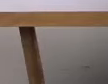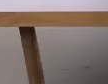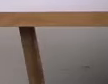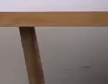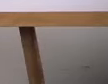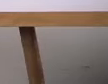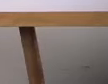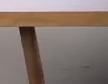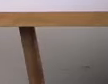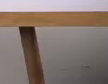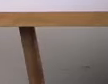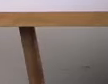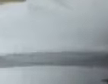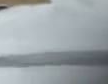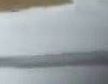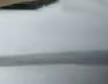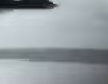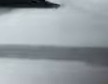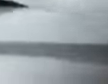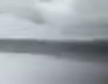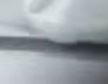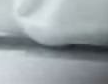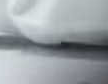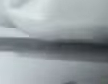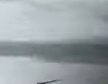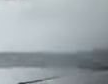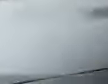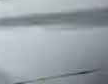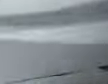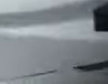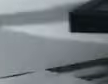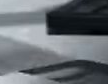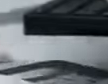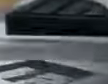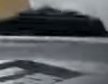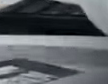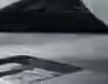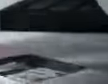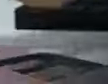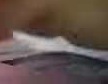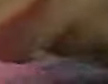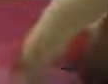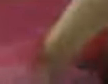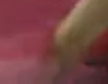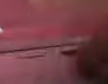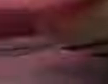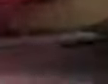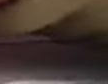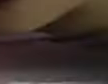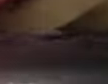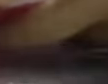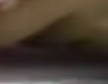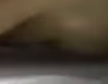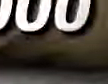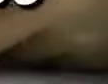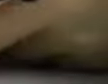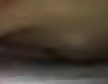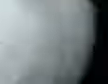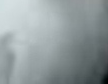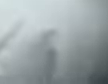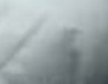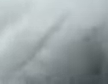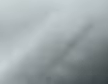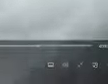Sanabria Chacón, generó uno de los más grandes impulsos a la economía y finanzas de Capresoca. Esa aprobación del proyecto de inversión